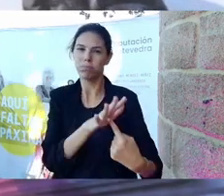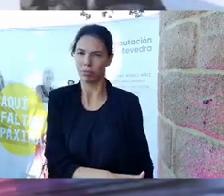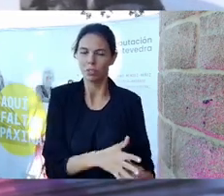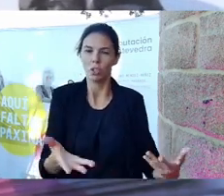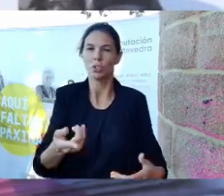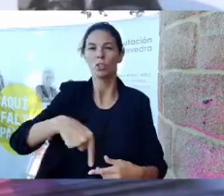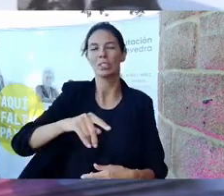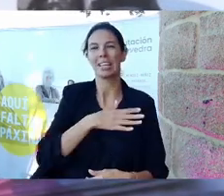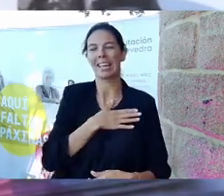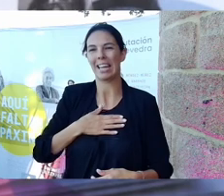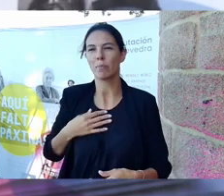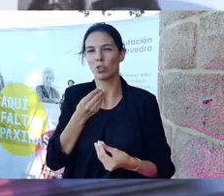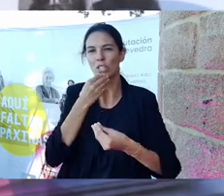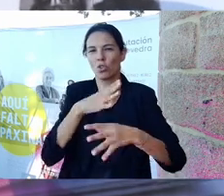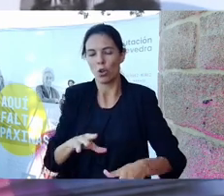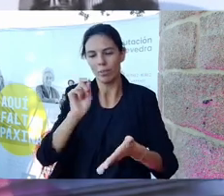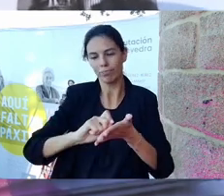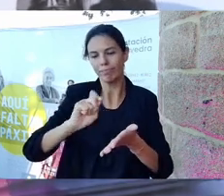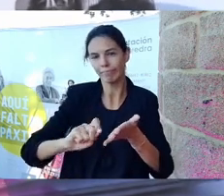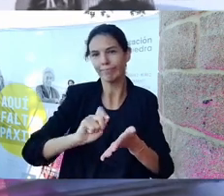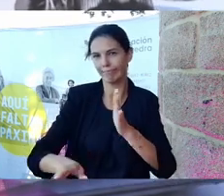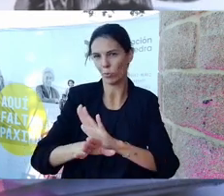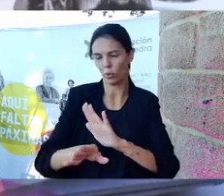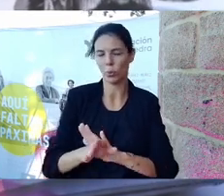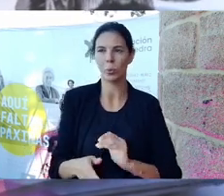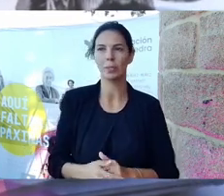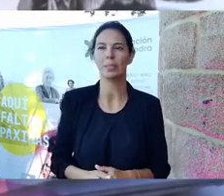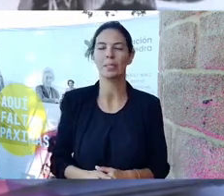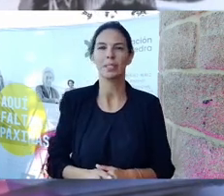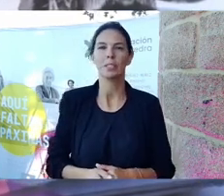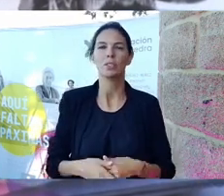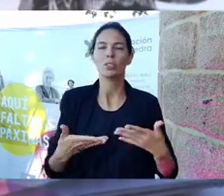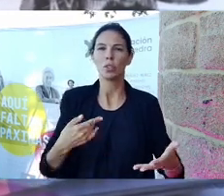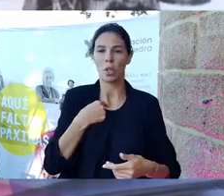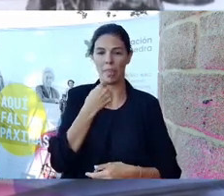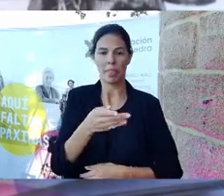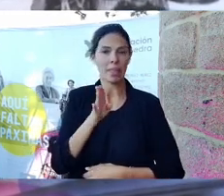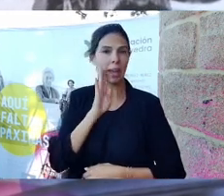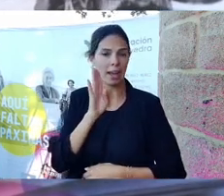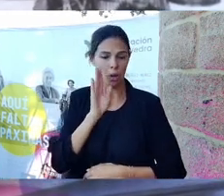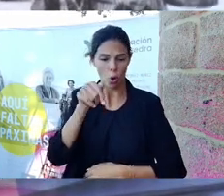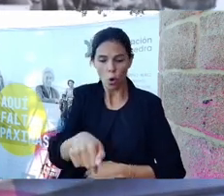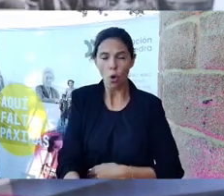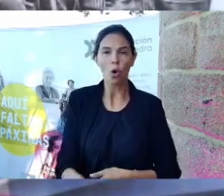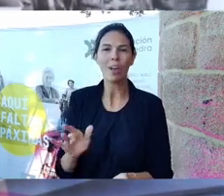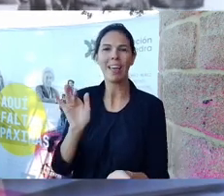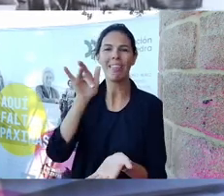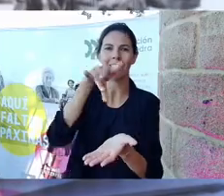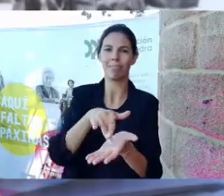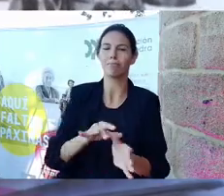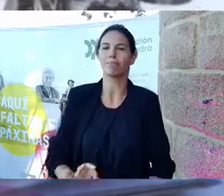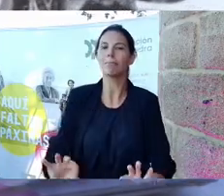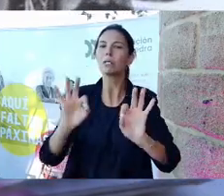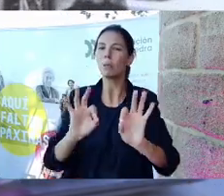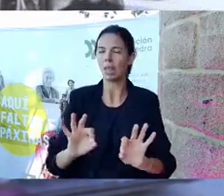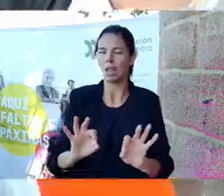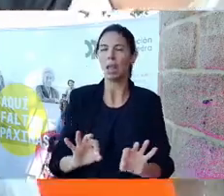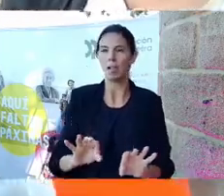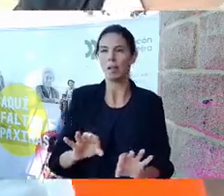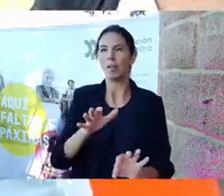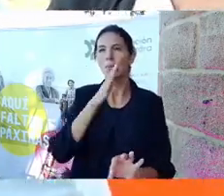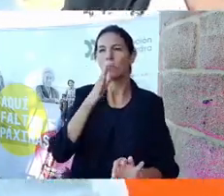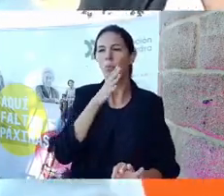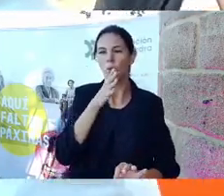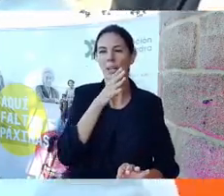poñer pois esas páxinas que faltan en todos os libros. Como vos decía, hoxe tamén é un día